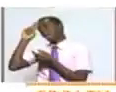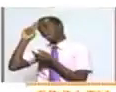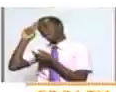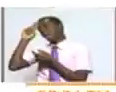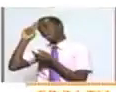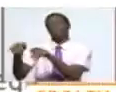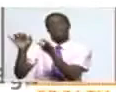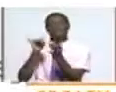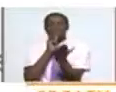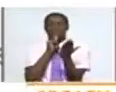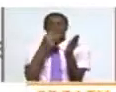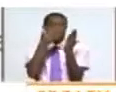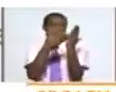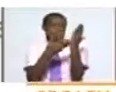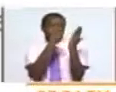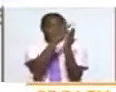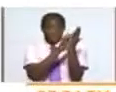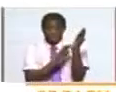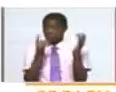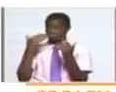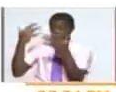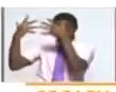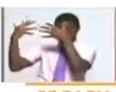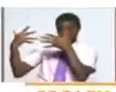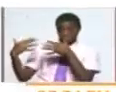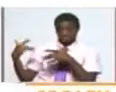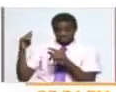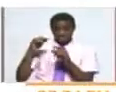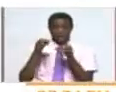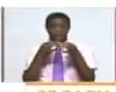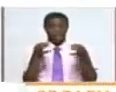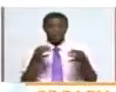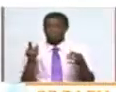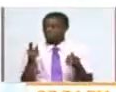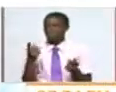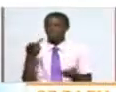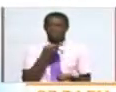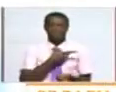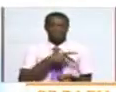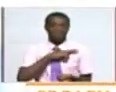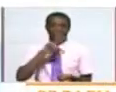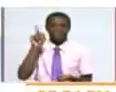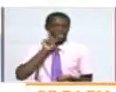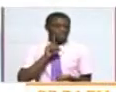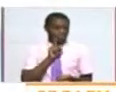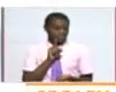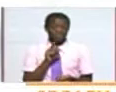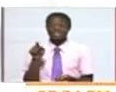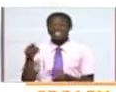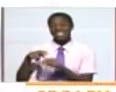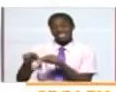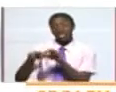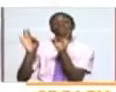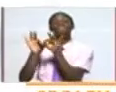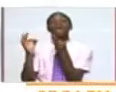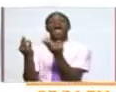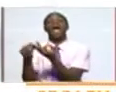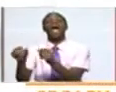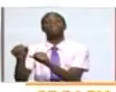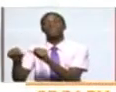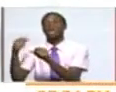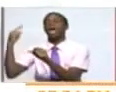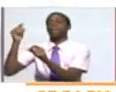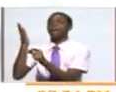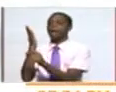ella expresa en ese escrito, es totalmente falsa. La familia del niño es su madre, está